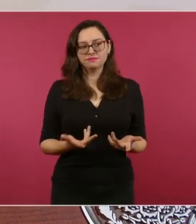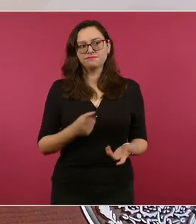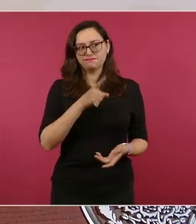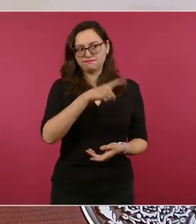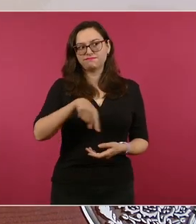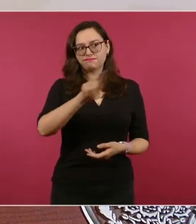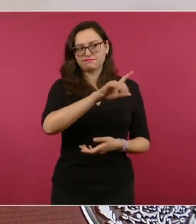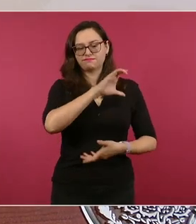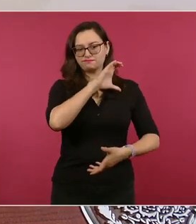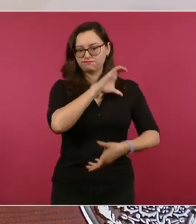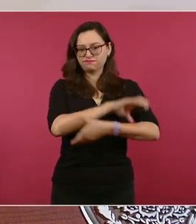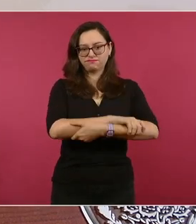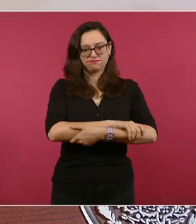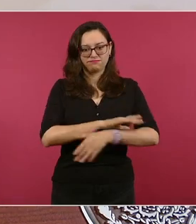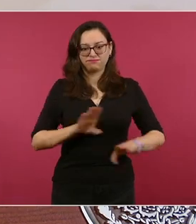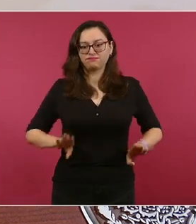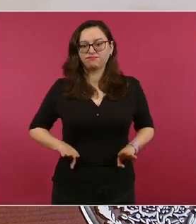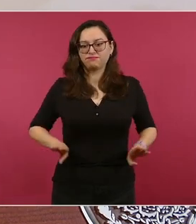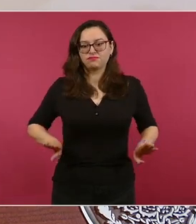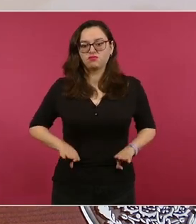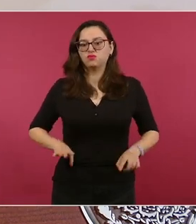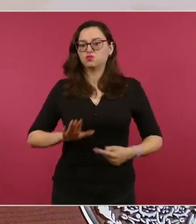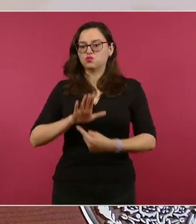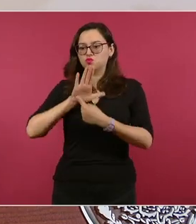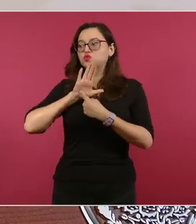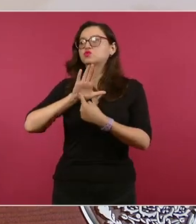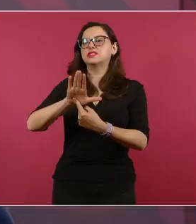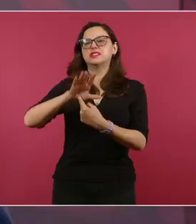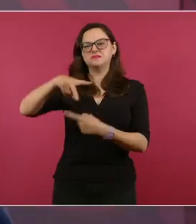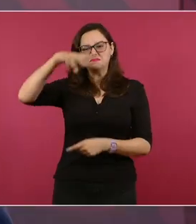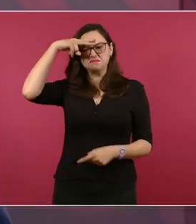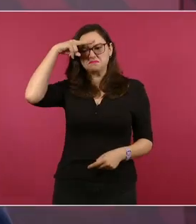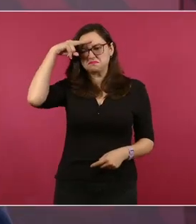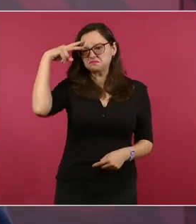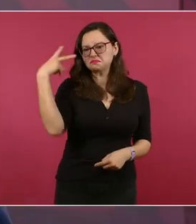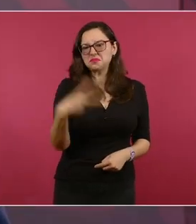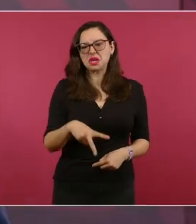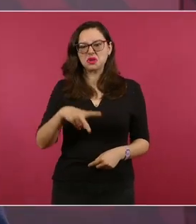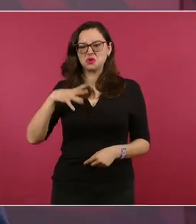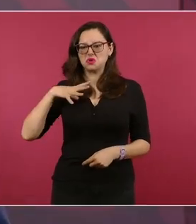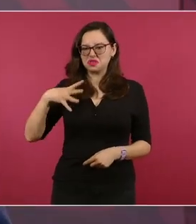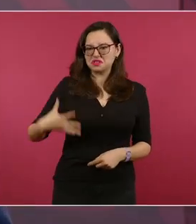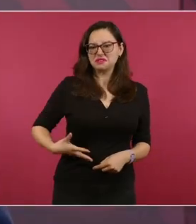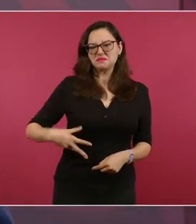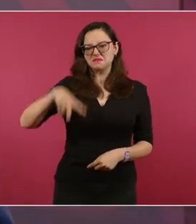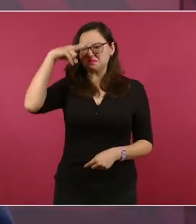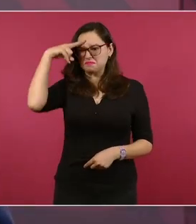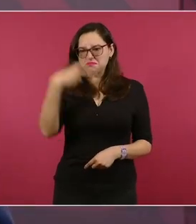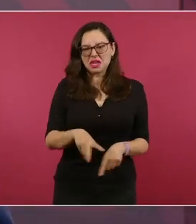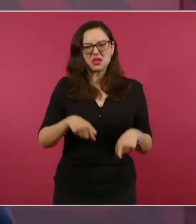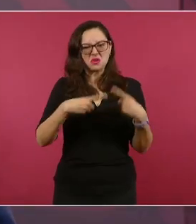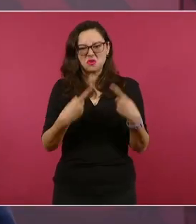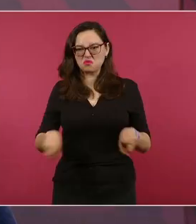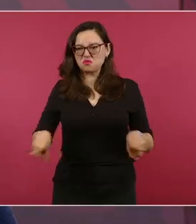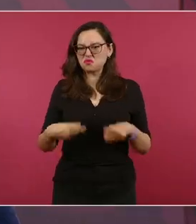Entonces, va a ser México, México completamente, musical.